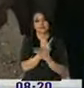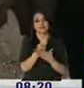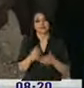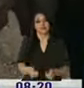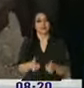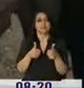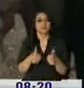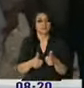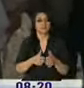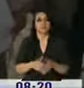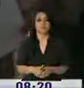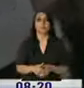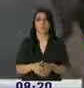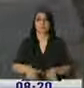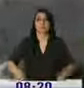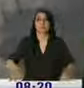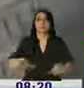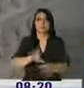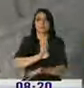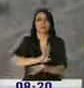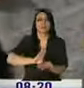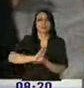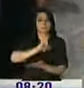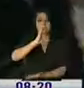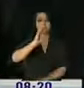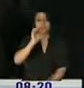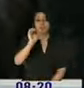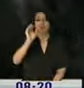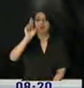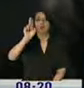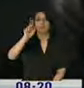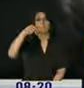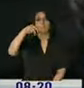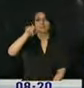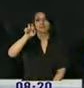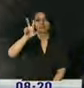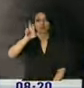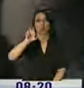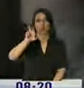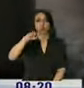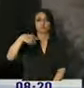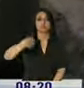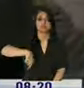en el sector de Caupicho, en el sur de la capital, en el sector de Quitumbe, donde